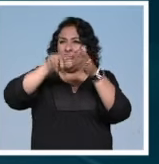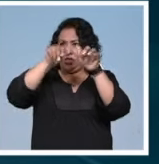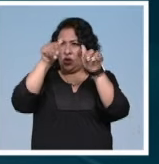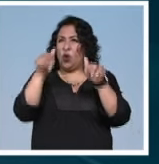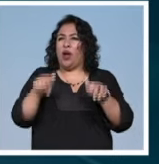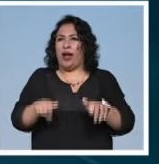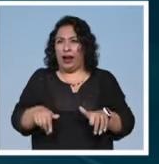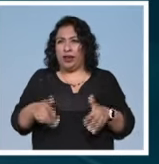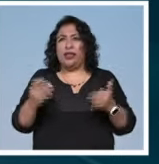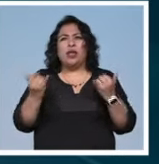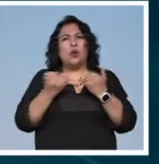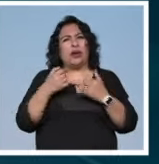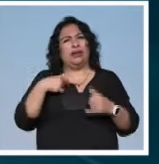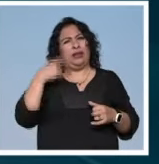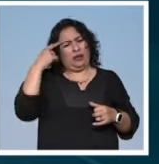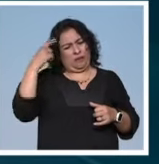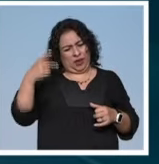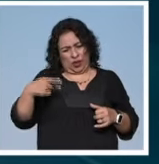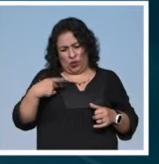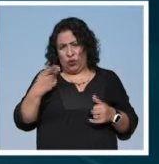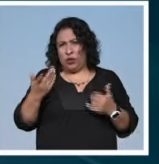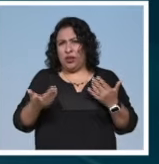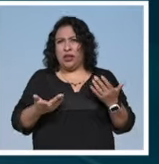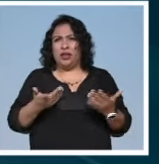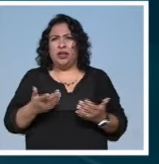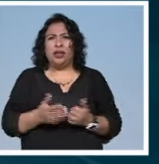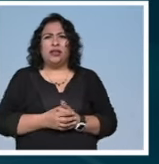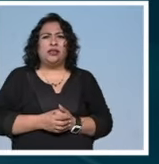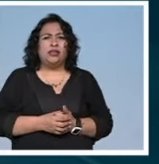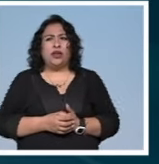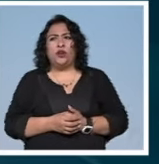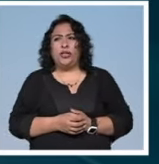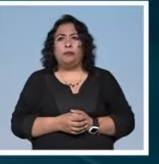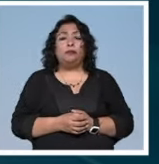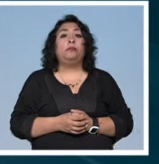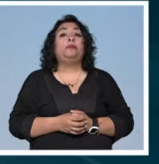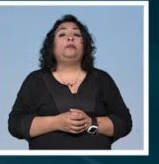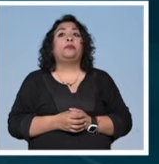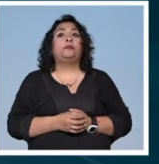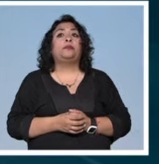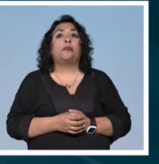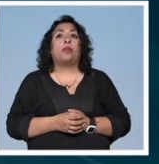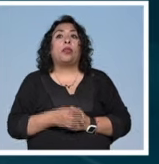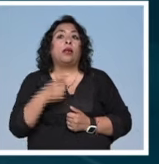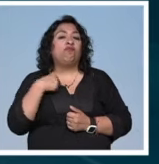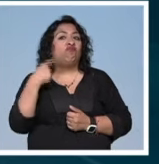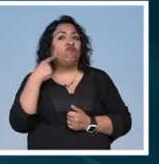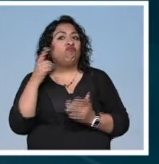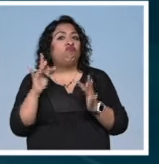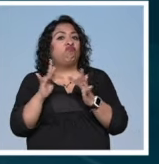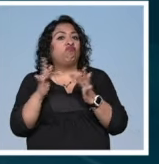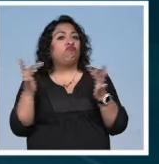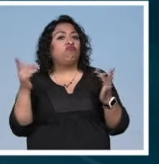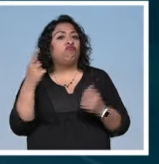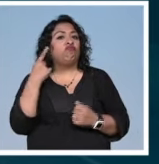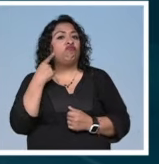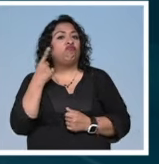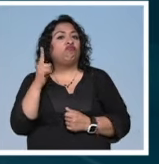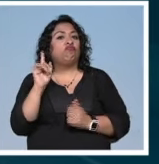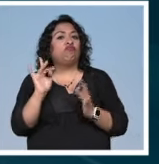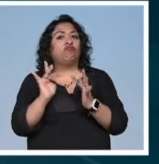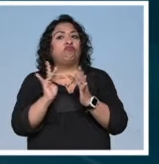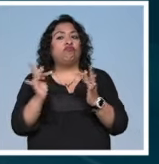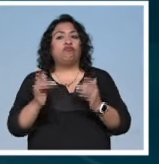como preguntándose si el arte pues tiene la capacidad de desprenderse de la ética para